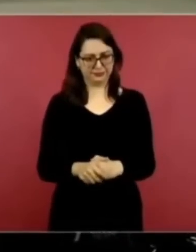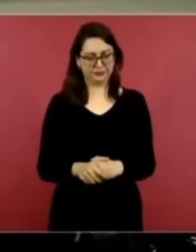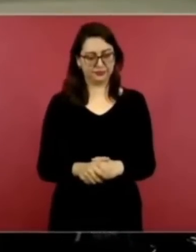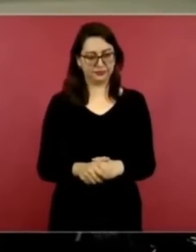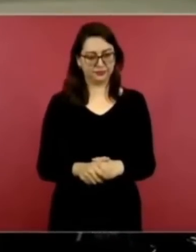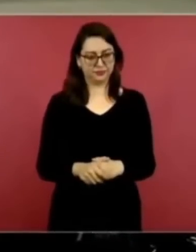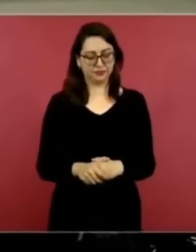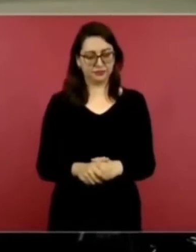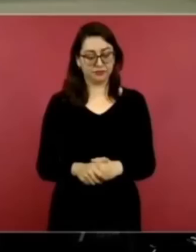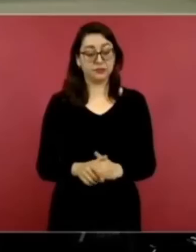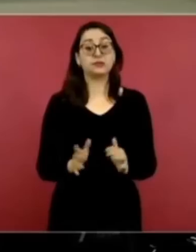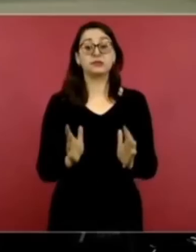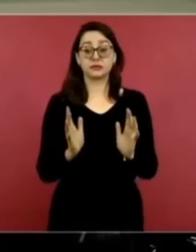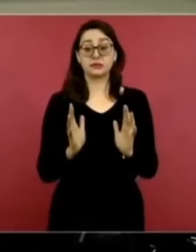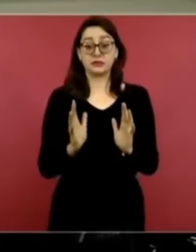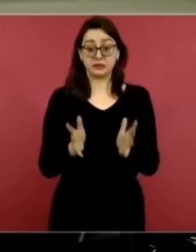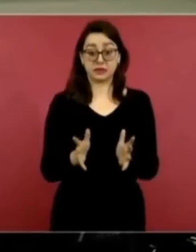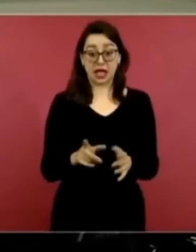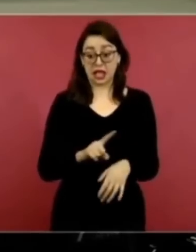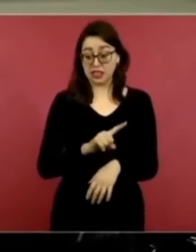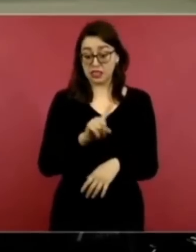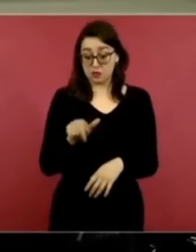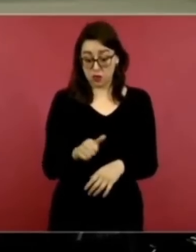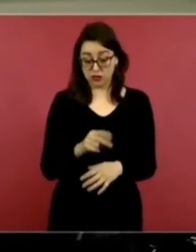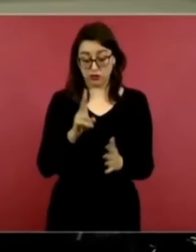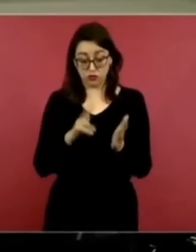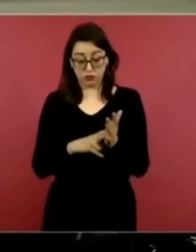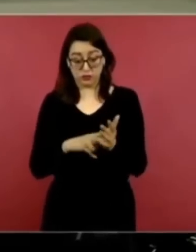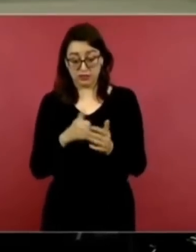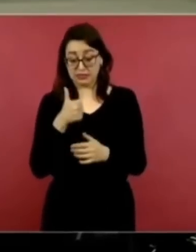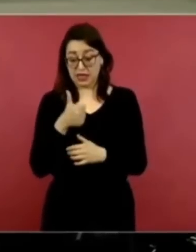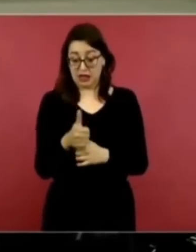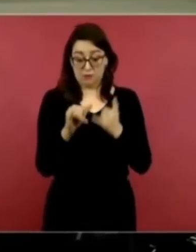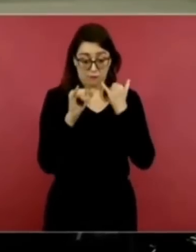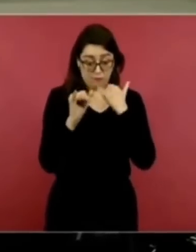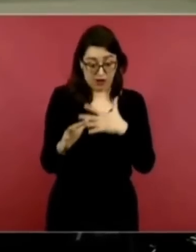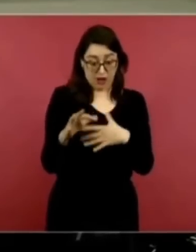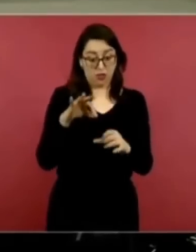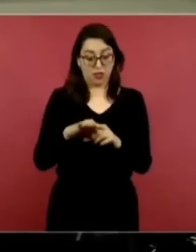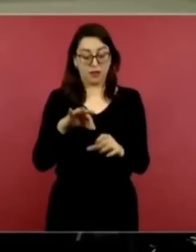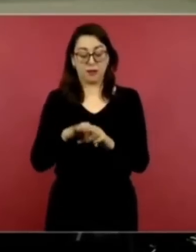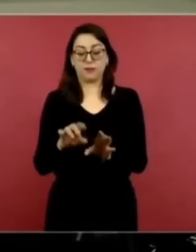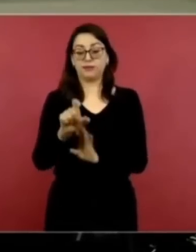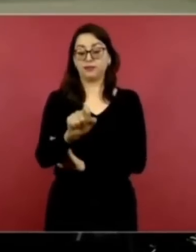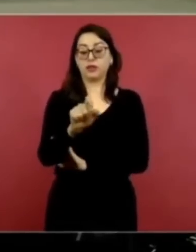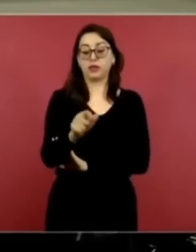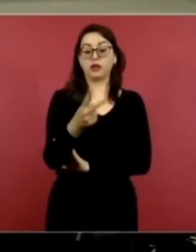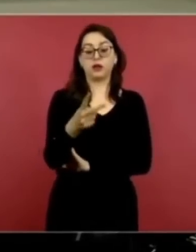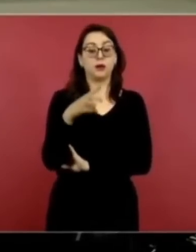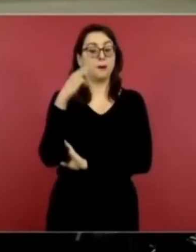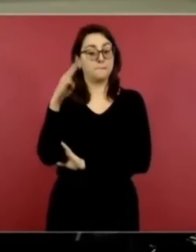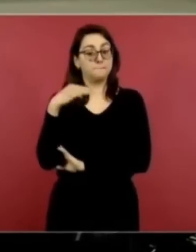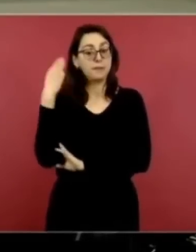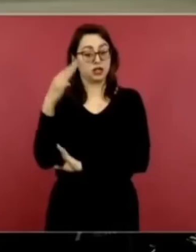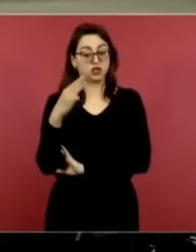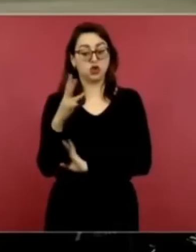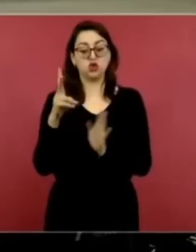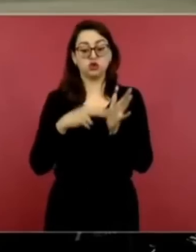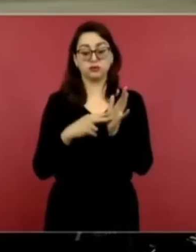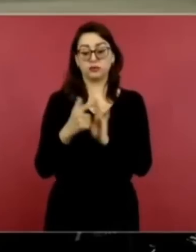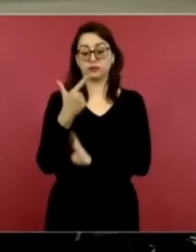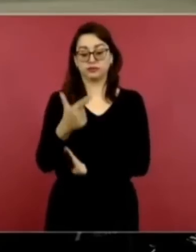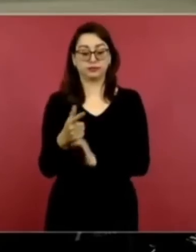una vez consumado el fraude electoral de 2006 el 22 de marzo de 2007 el PRI y el PAN